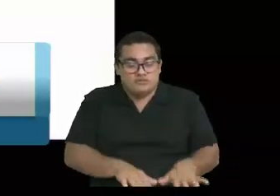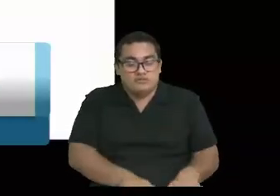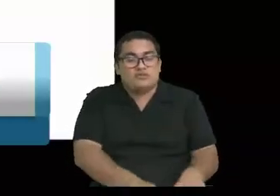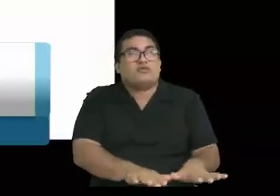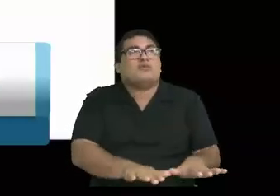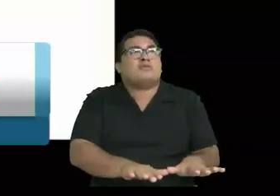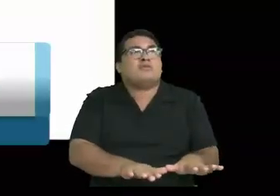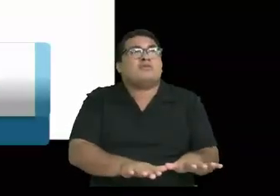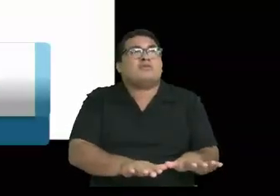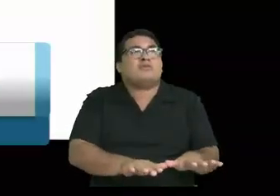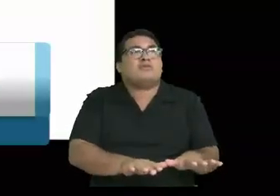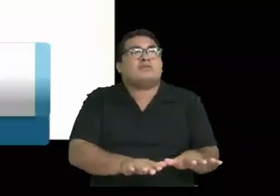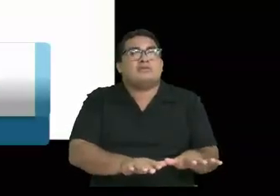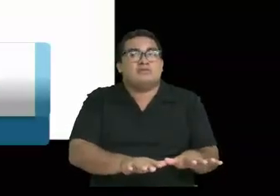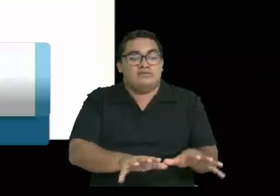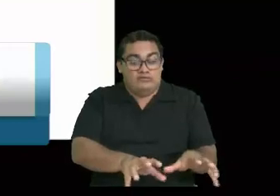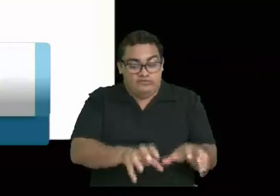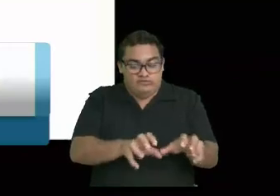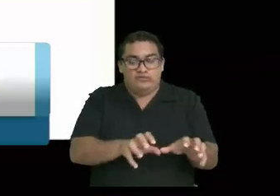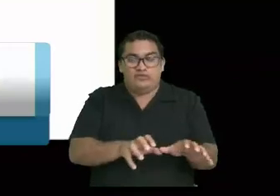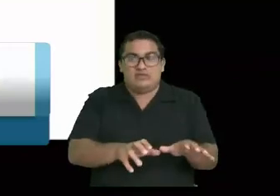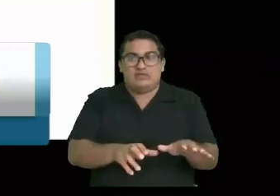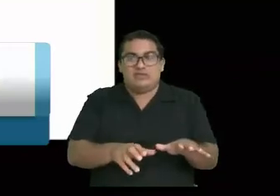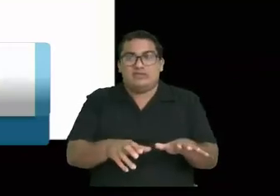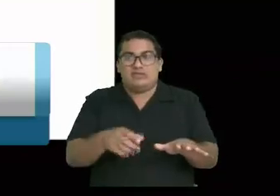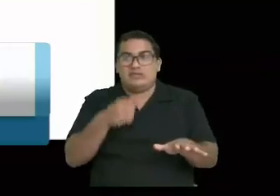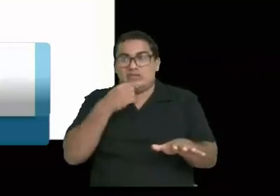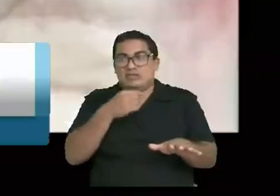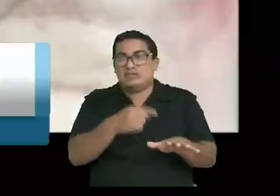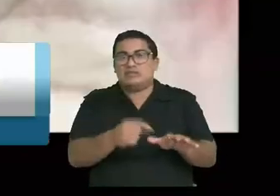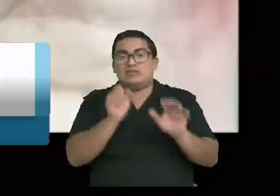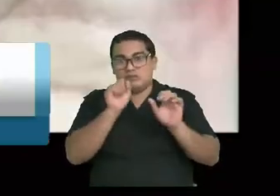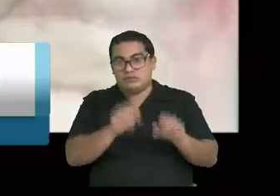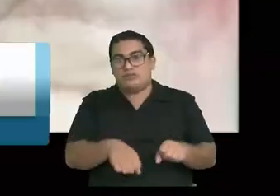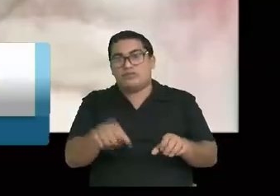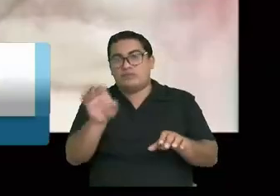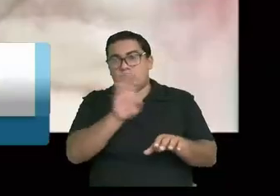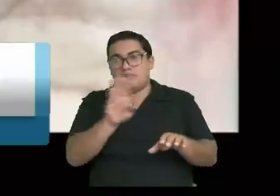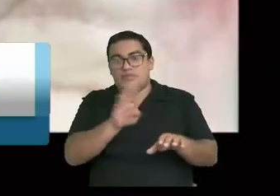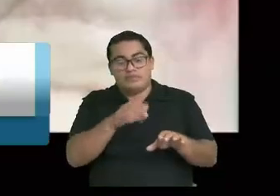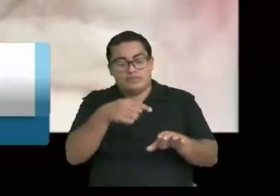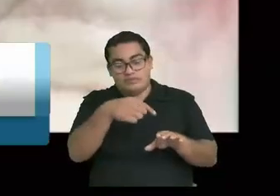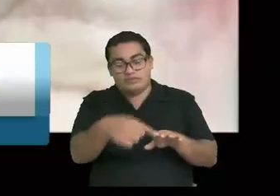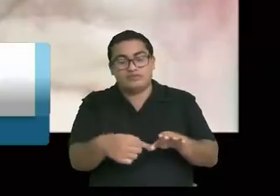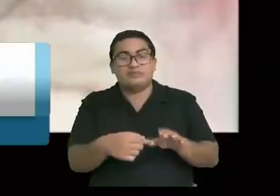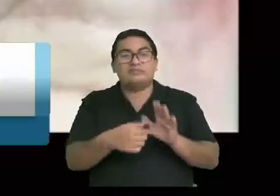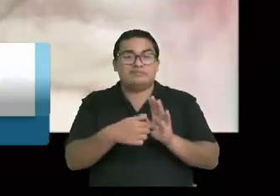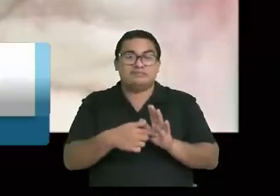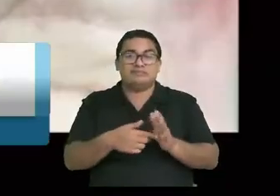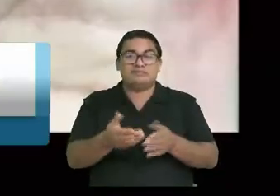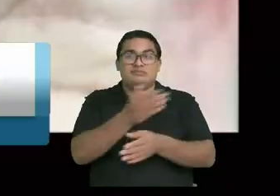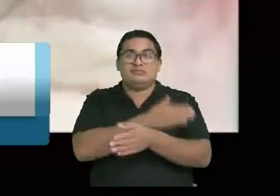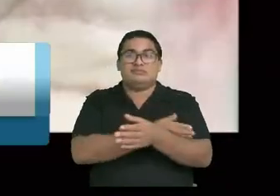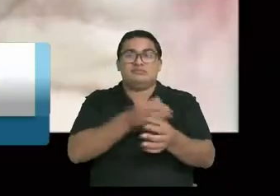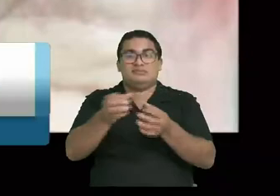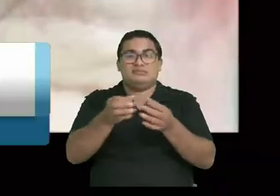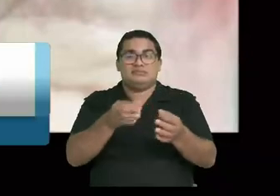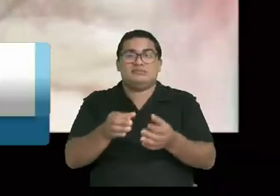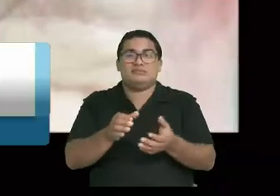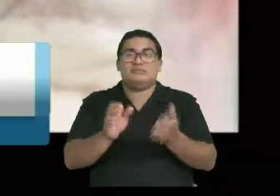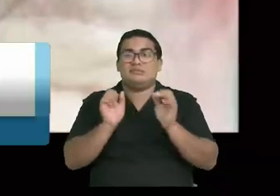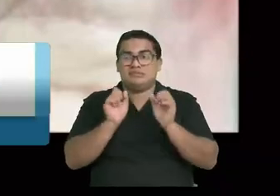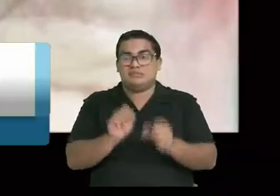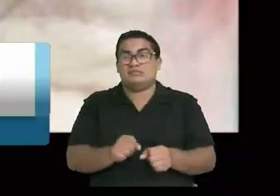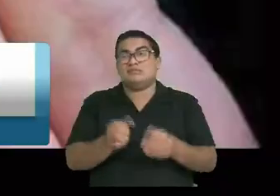manos, la vasoconstricción, cuando es demasiado sostenida, puede causar necrosis, que es lo que le explicaba anteriormente, y puede